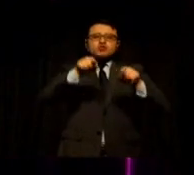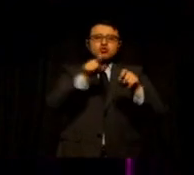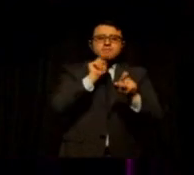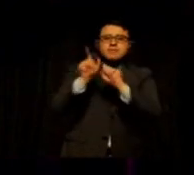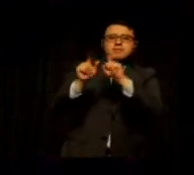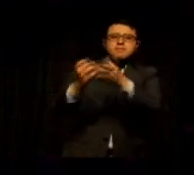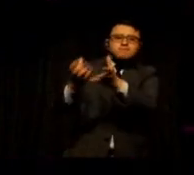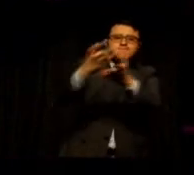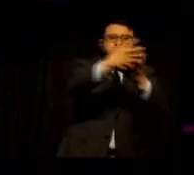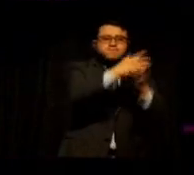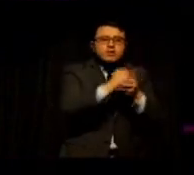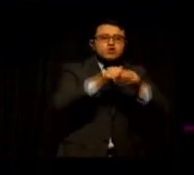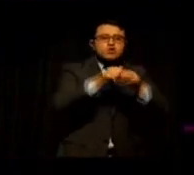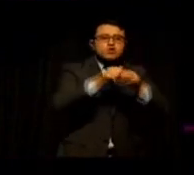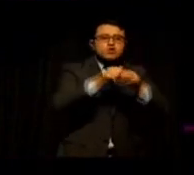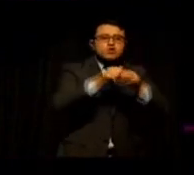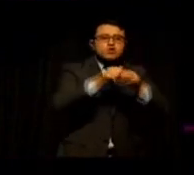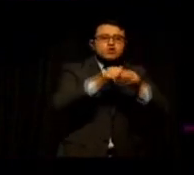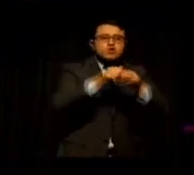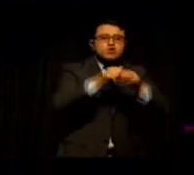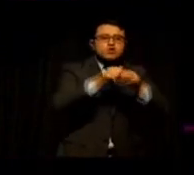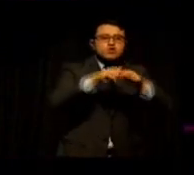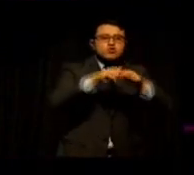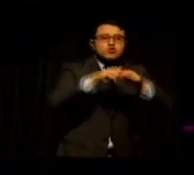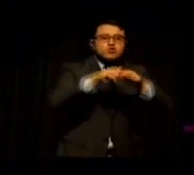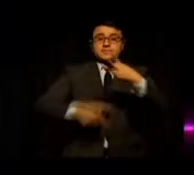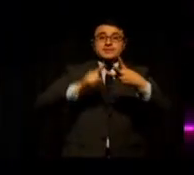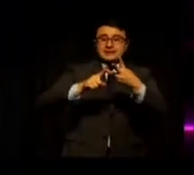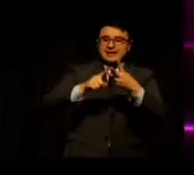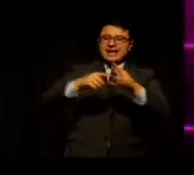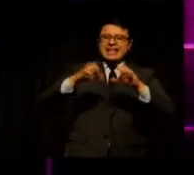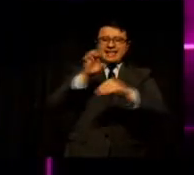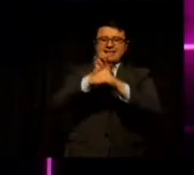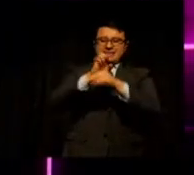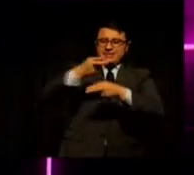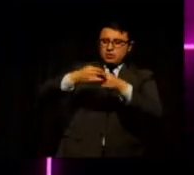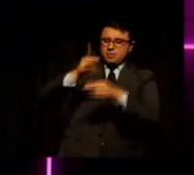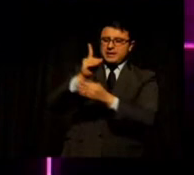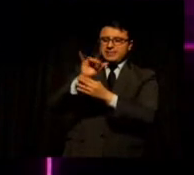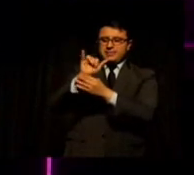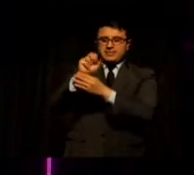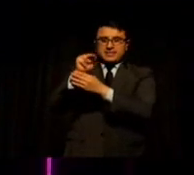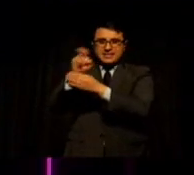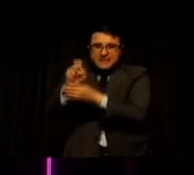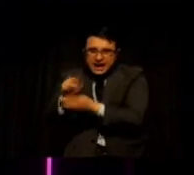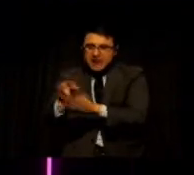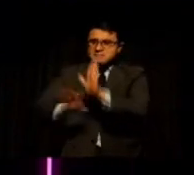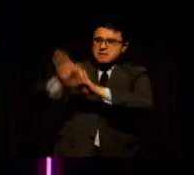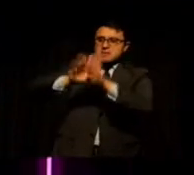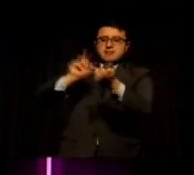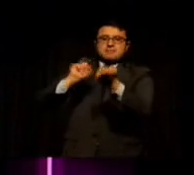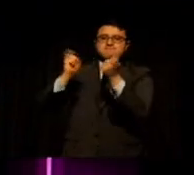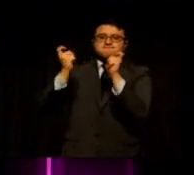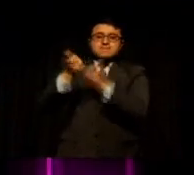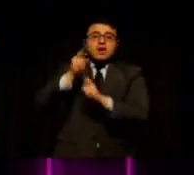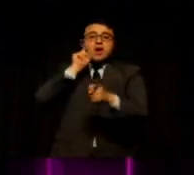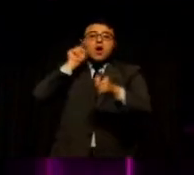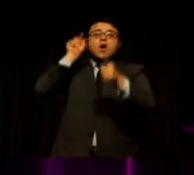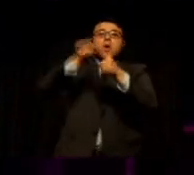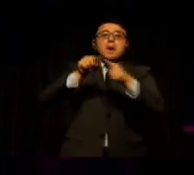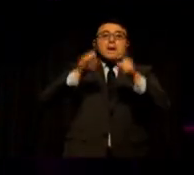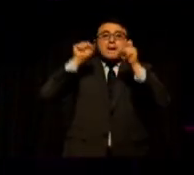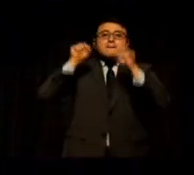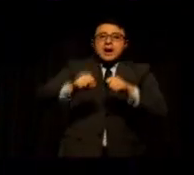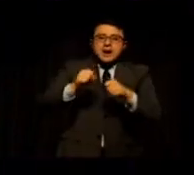la transformación funcional y tecnológica mayor fiscalización en fin su sinnúmero de proyectos